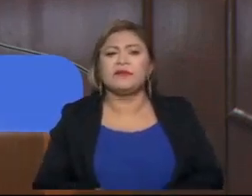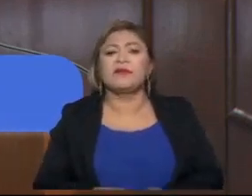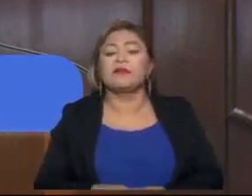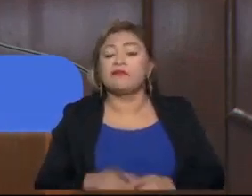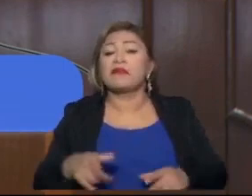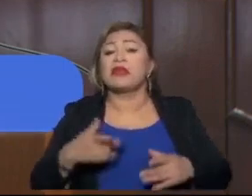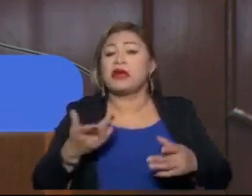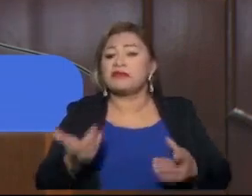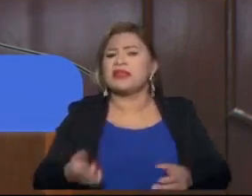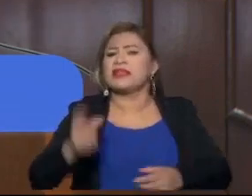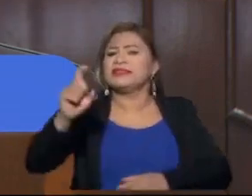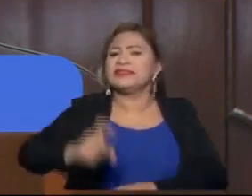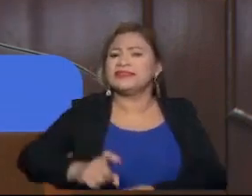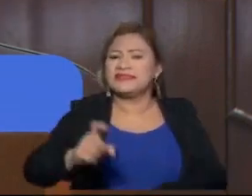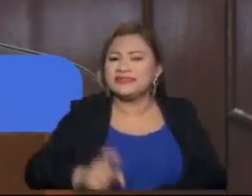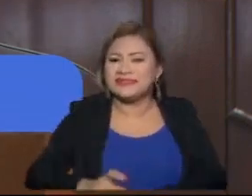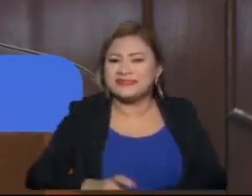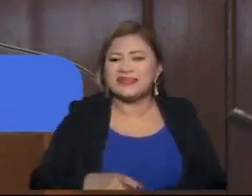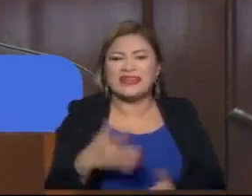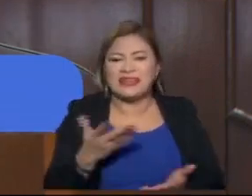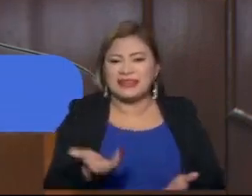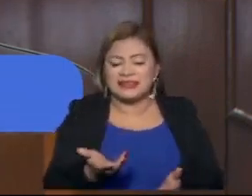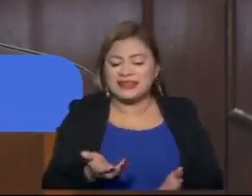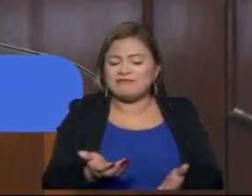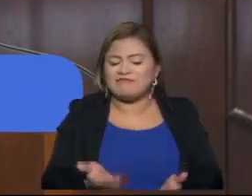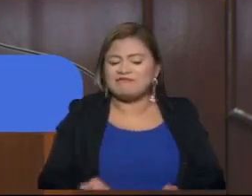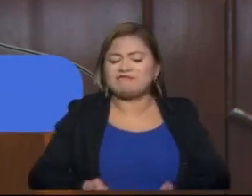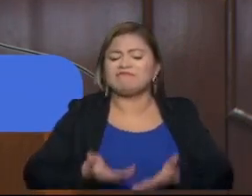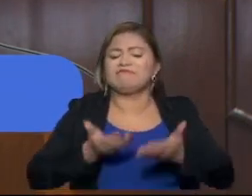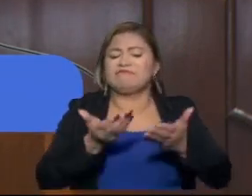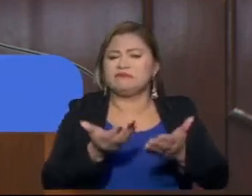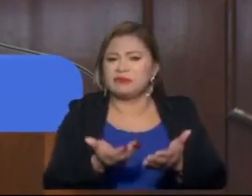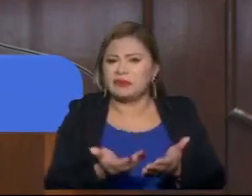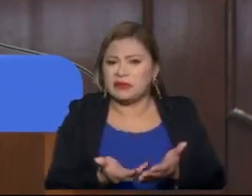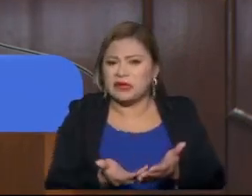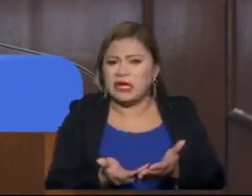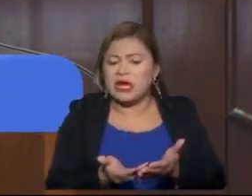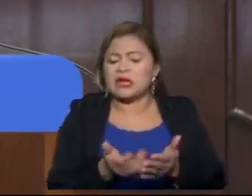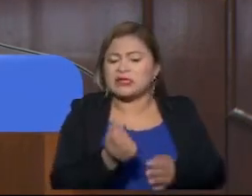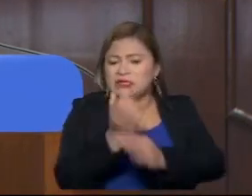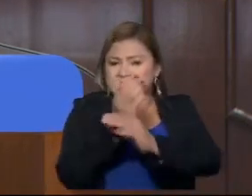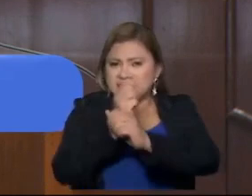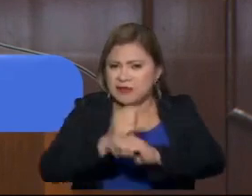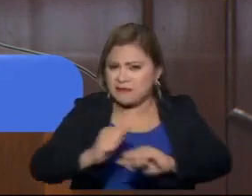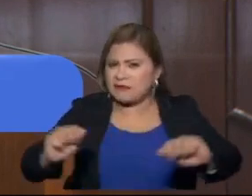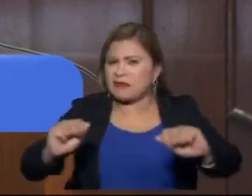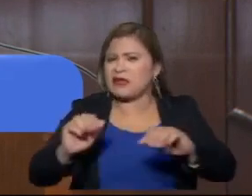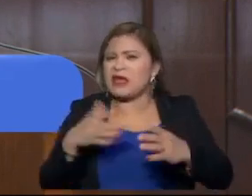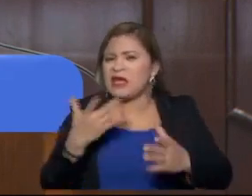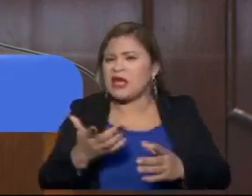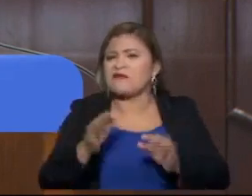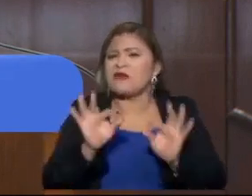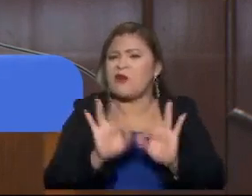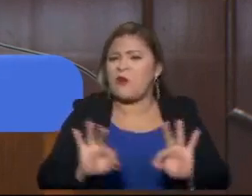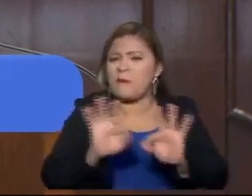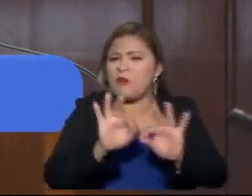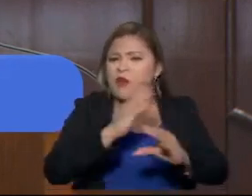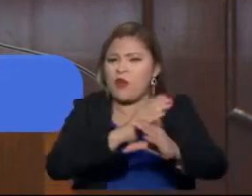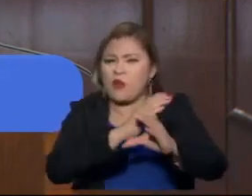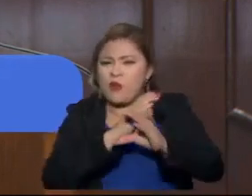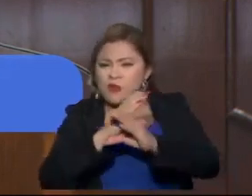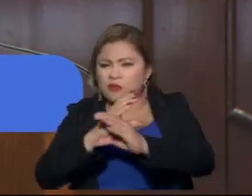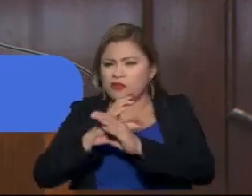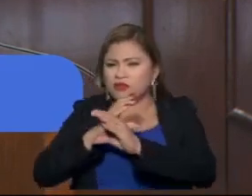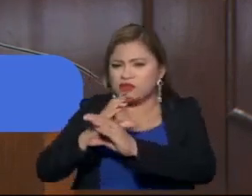adoptar las acciones necesarias para conservar y salvaguardar el ambiente,